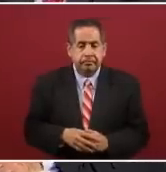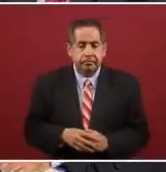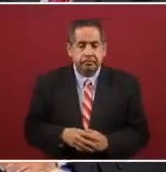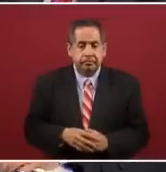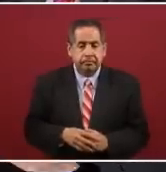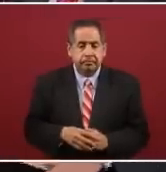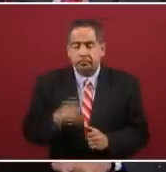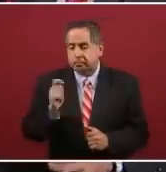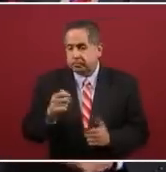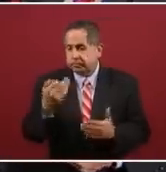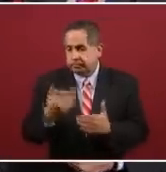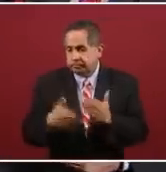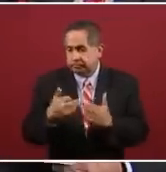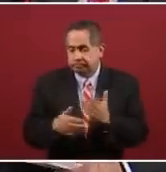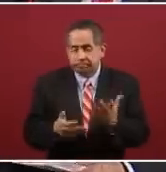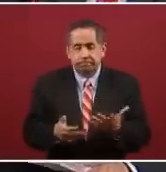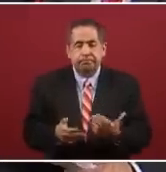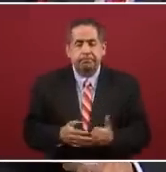faltó